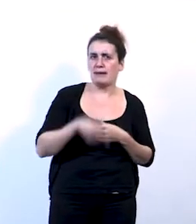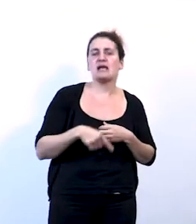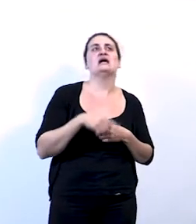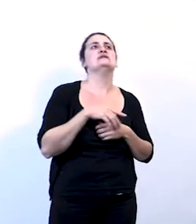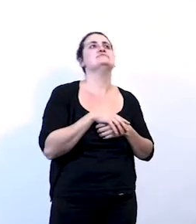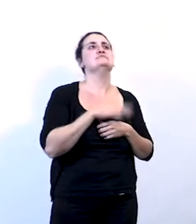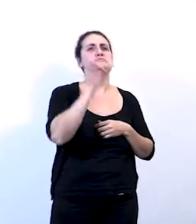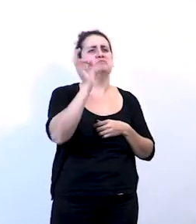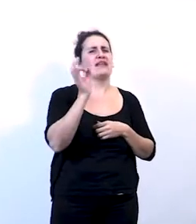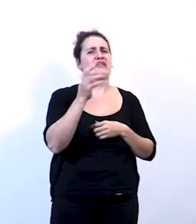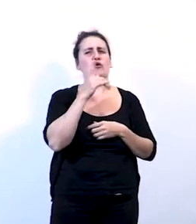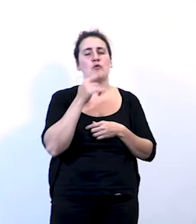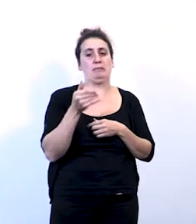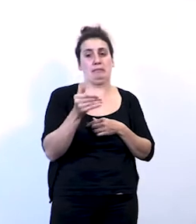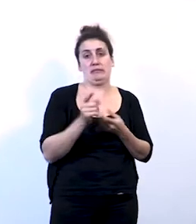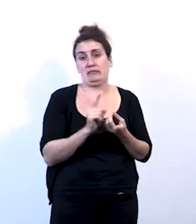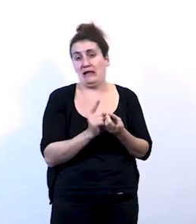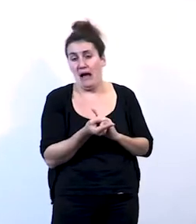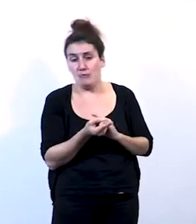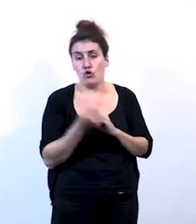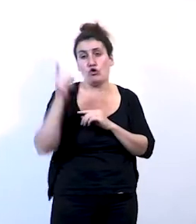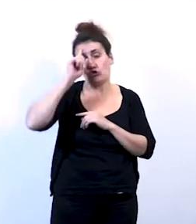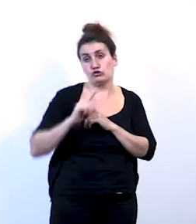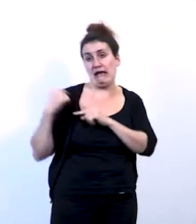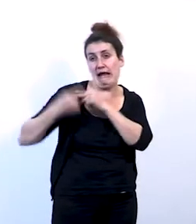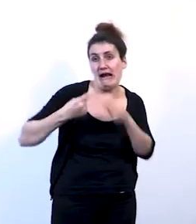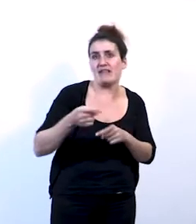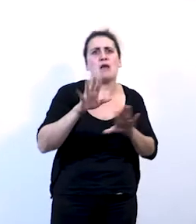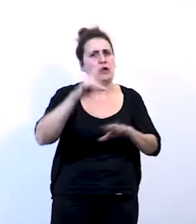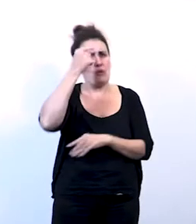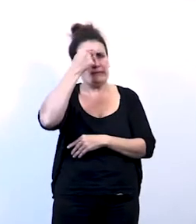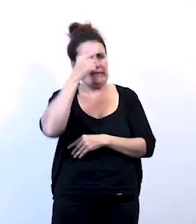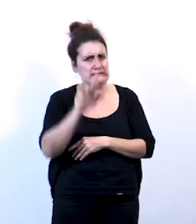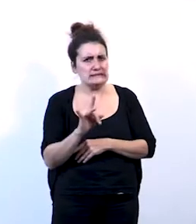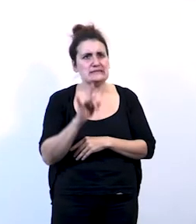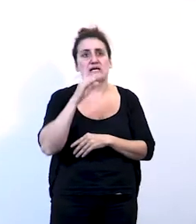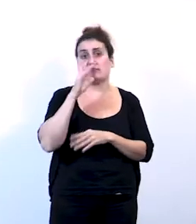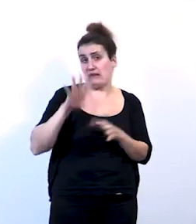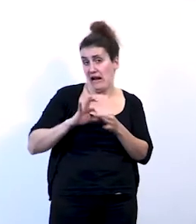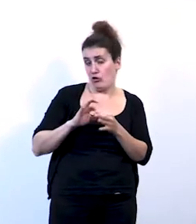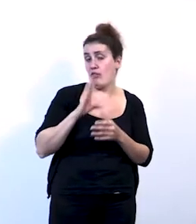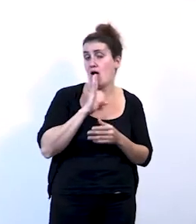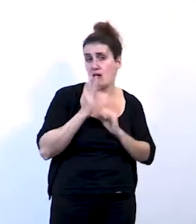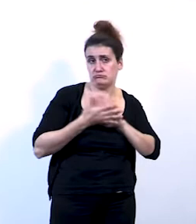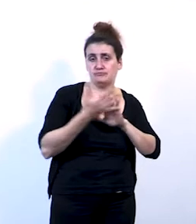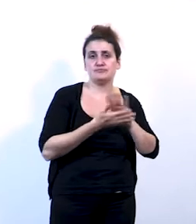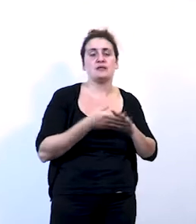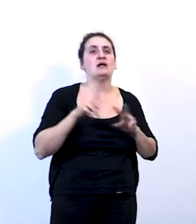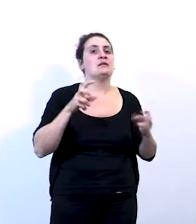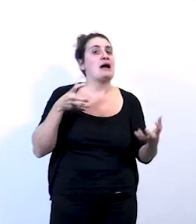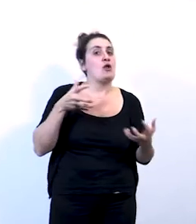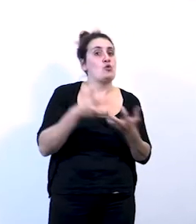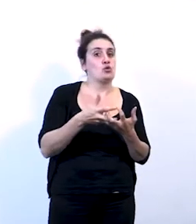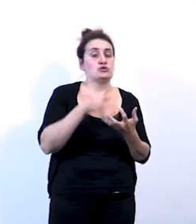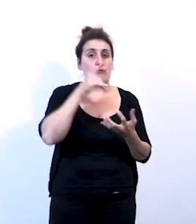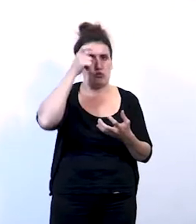una especie de cambio, no sé si generacional, pero sí mental, igual también relacionado a lo que hablábamos antes, en la lucha por parte